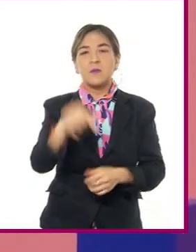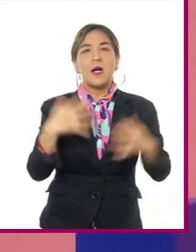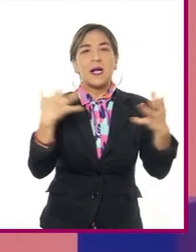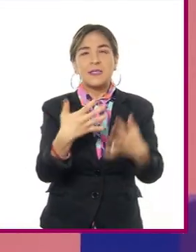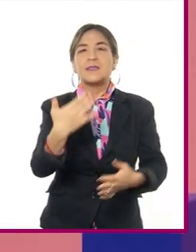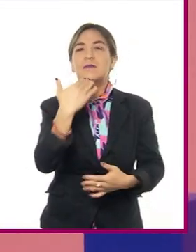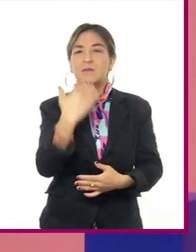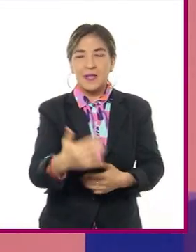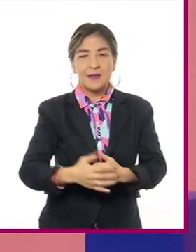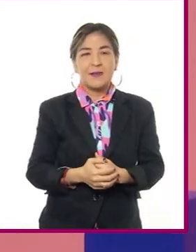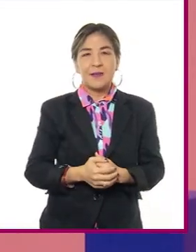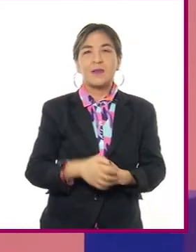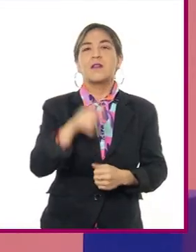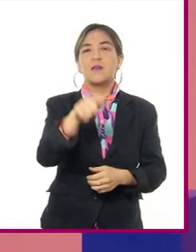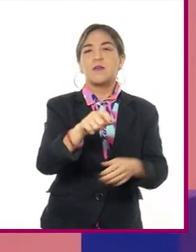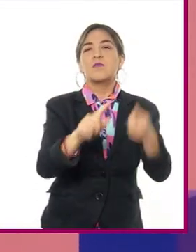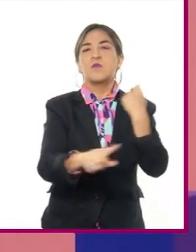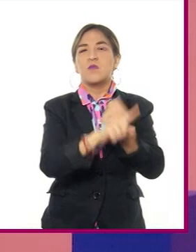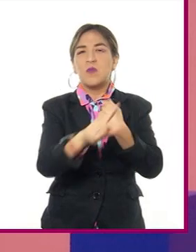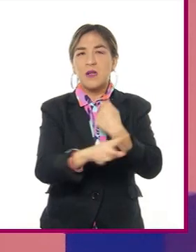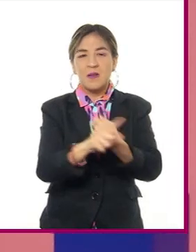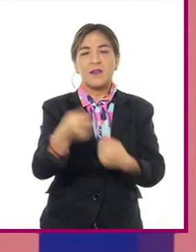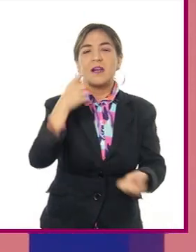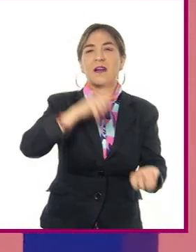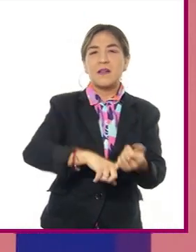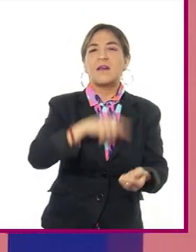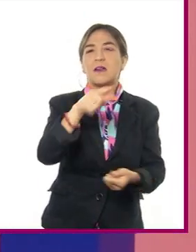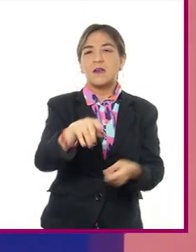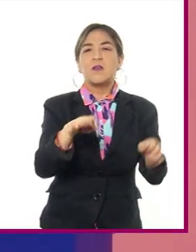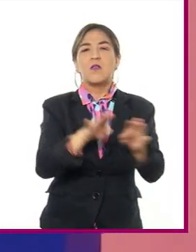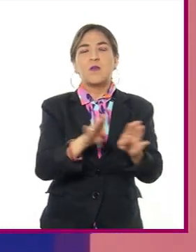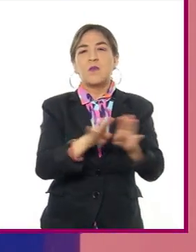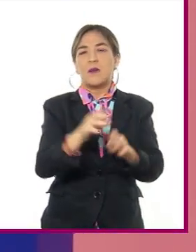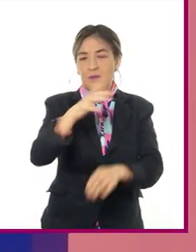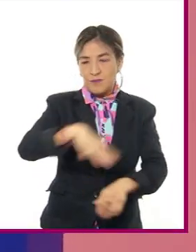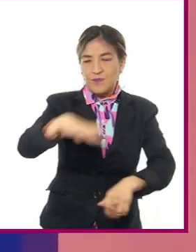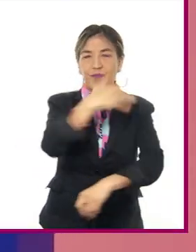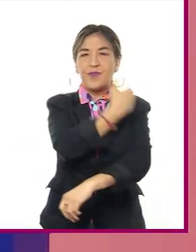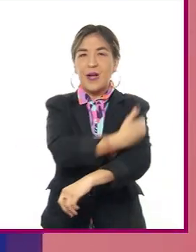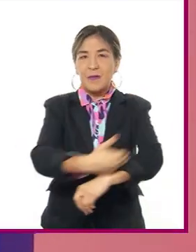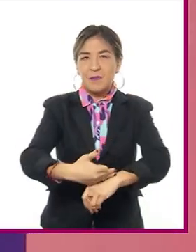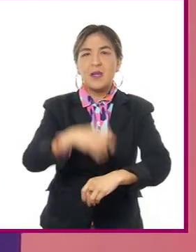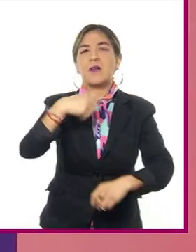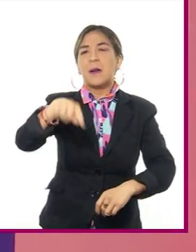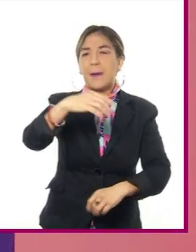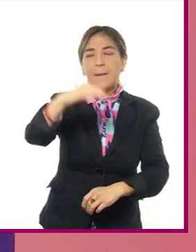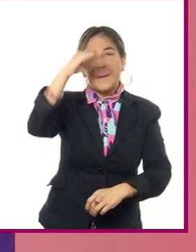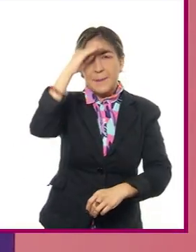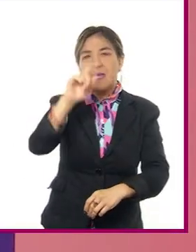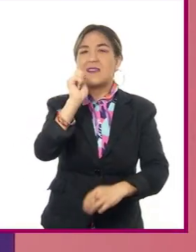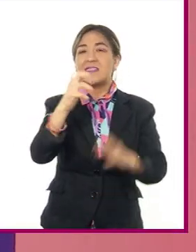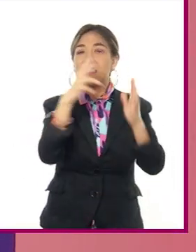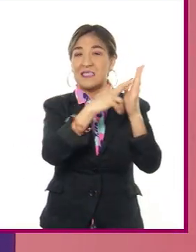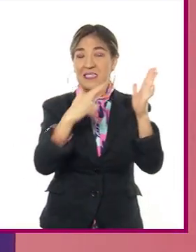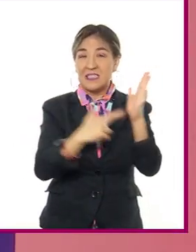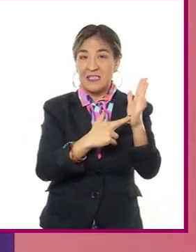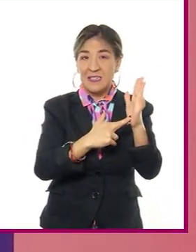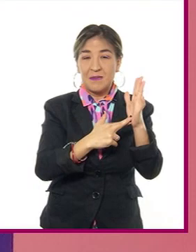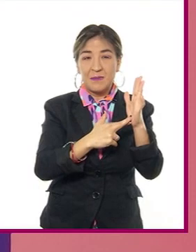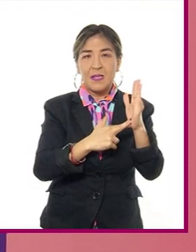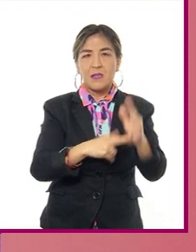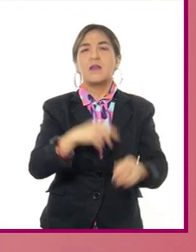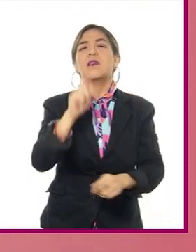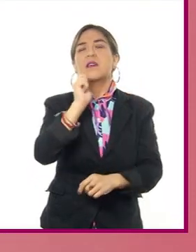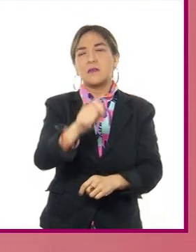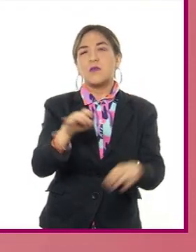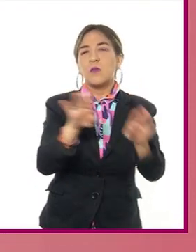a un lenguaje y una situación que nos sean familiares. Piensa que los reglamentos tienen